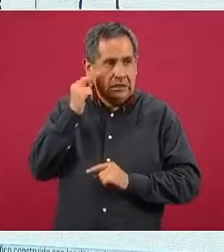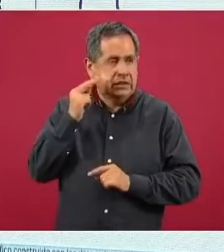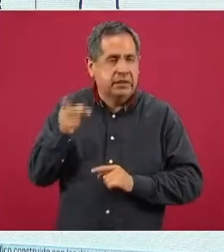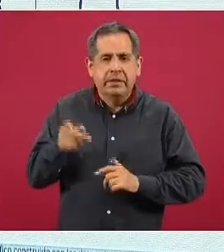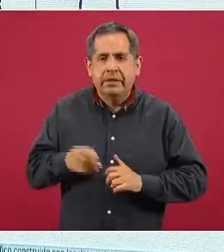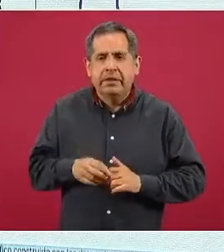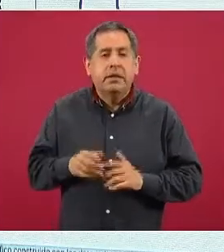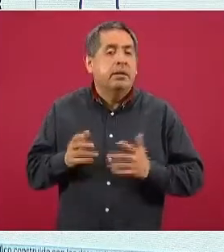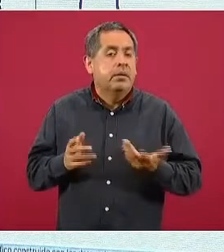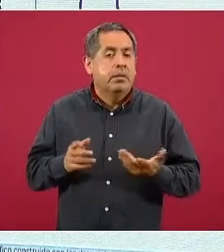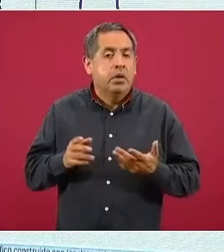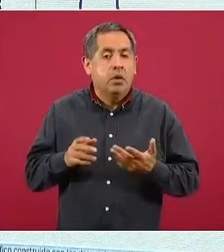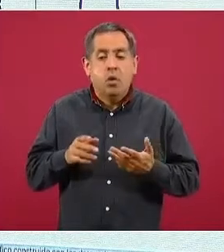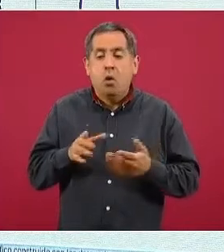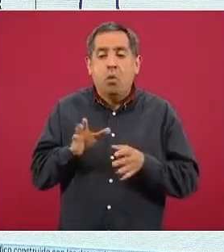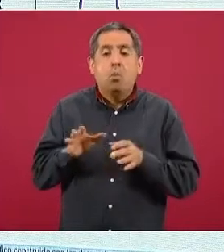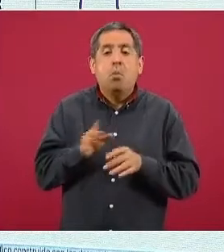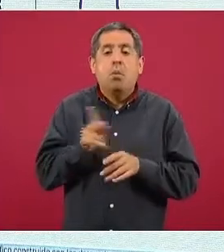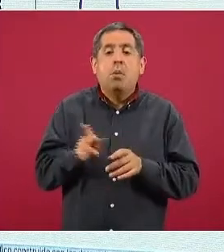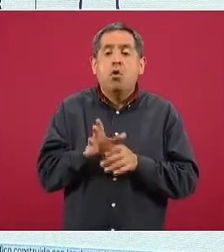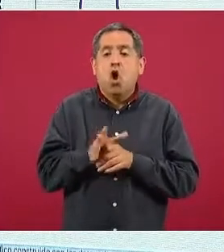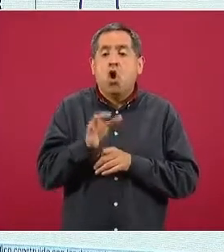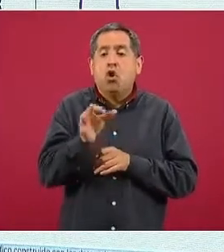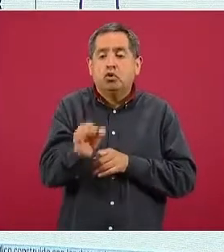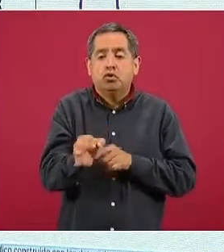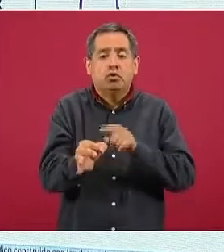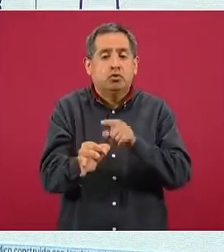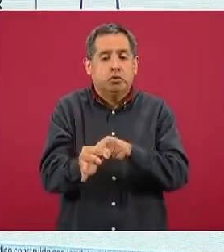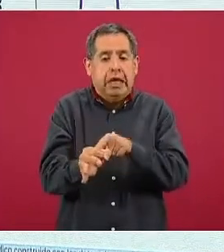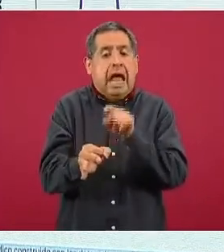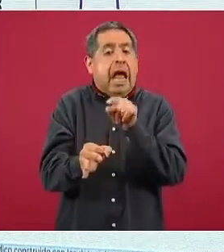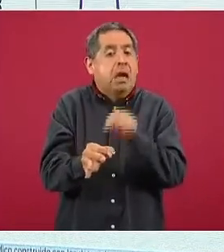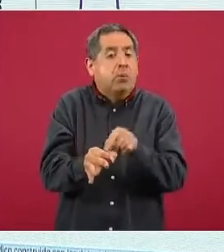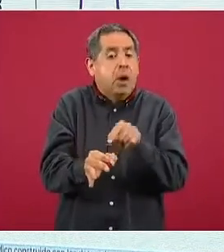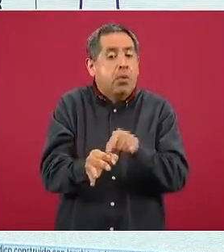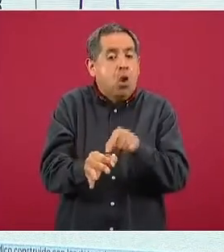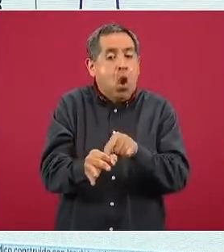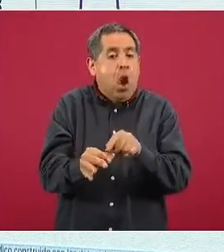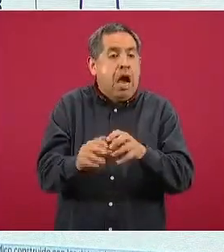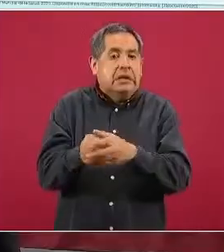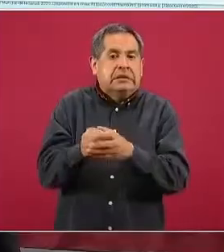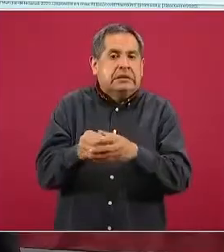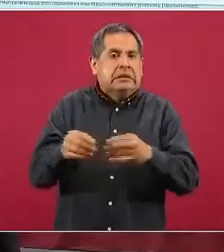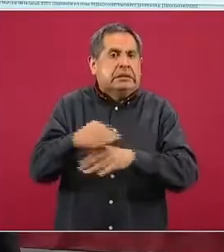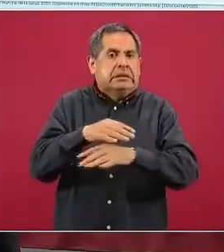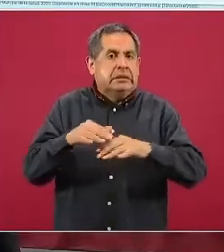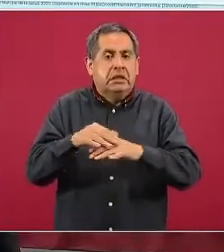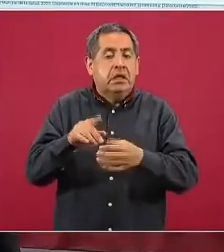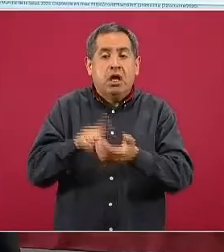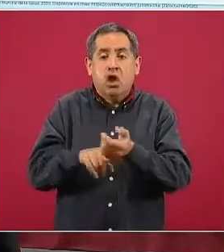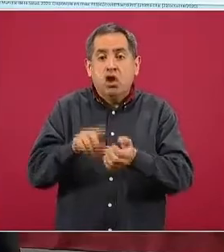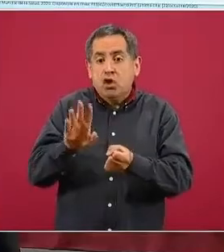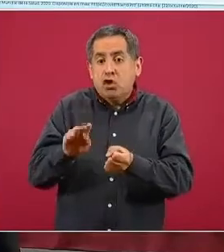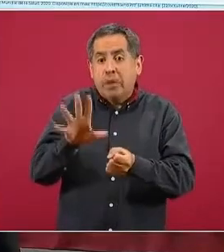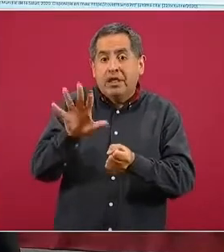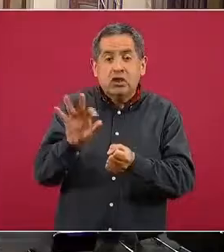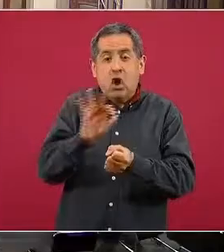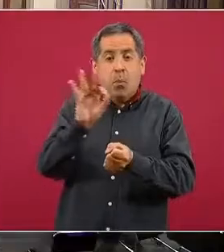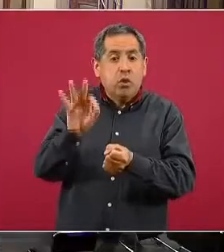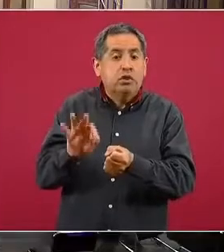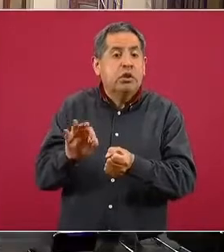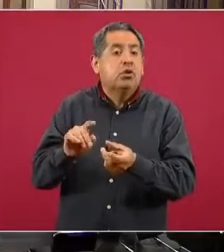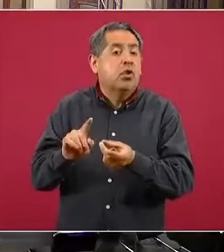prácticamente la región de Hubei fue la que mantuvo transmisión. 95% de los casos